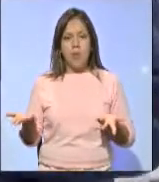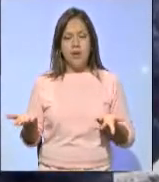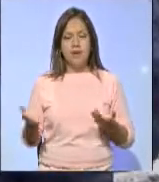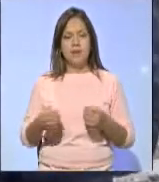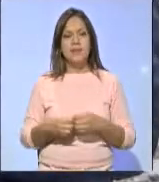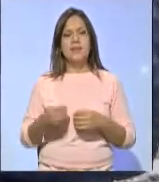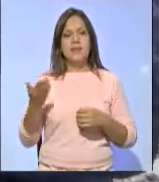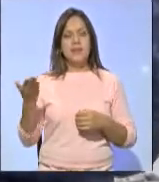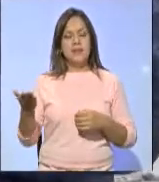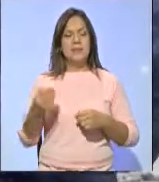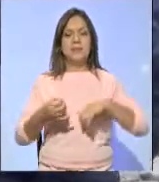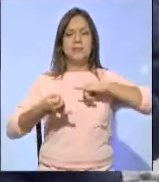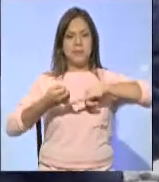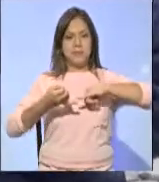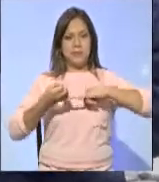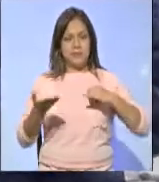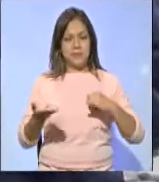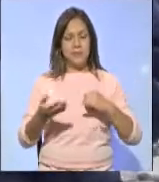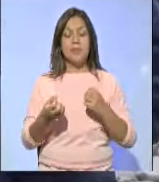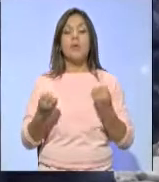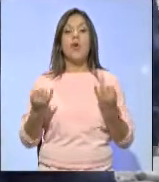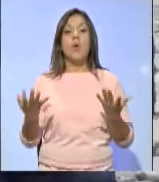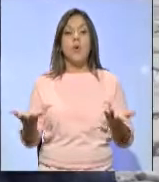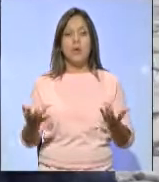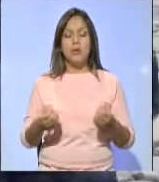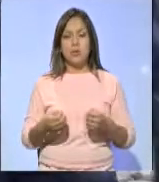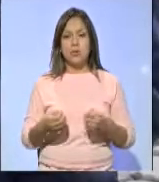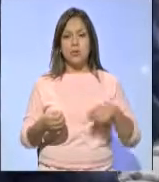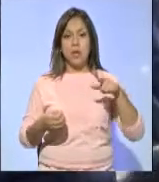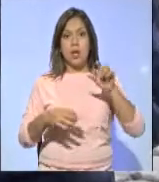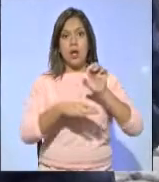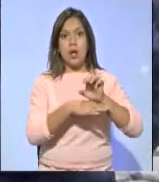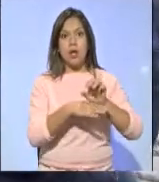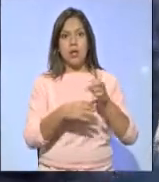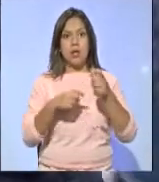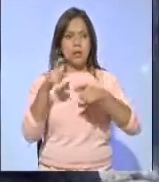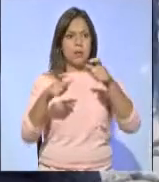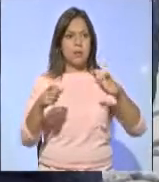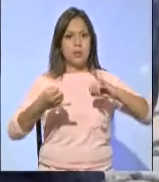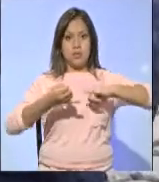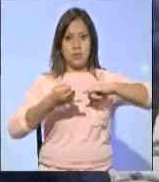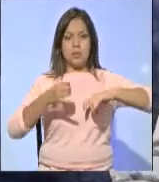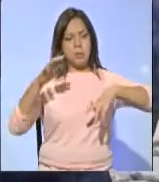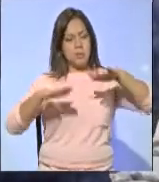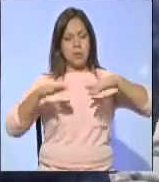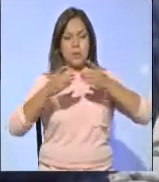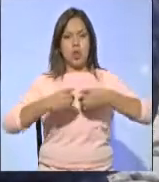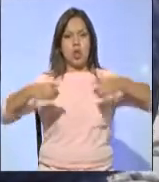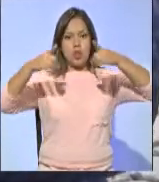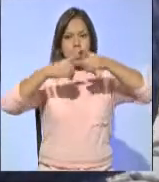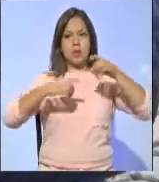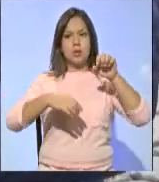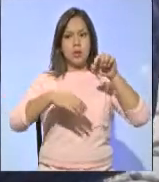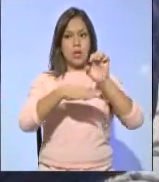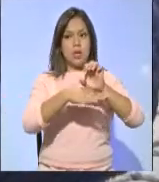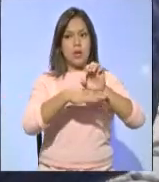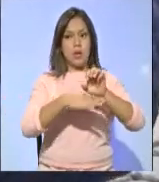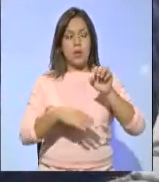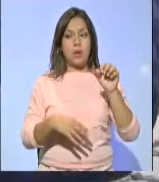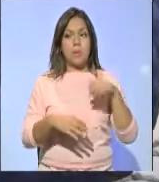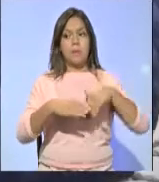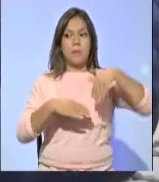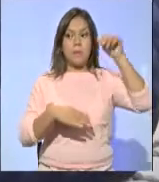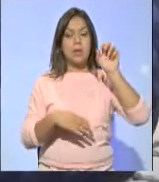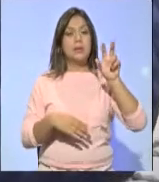a mujeres embarazadas con VIH? Y bueno, también cuántos casos hay en el Ecuador de personas con VIH. Sí, en el Ecuador nosotros tenemos más de